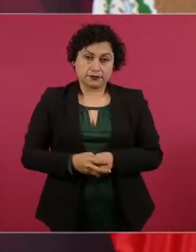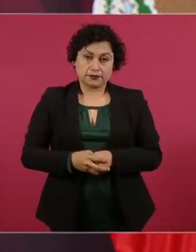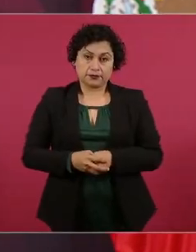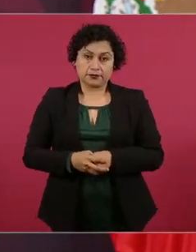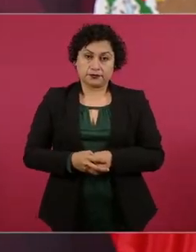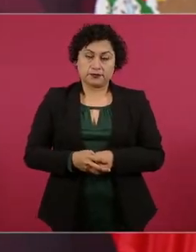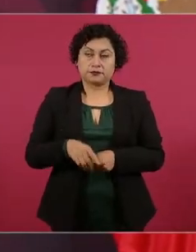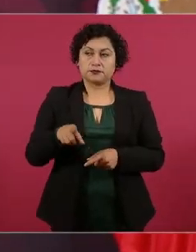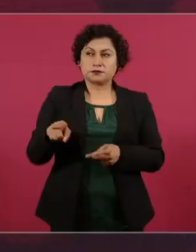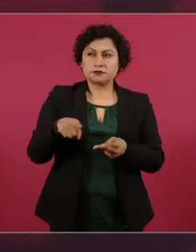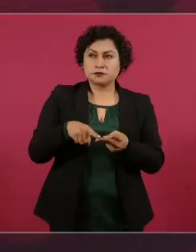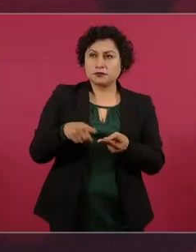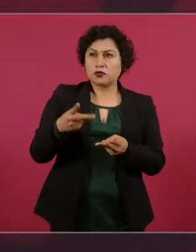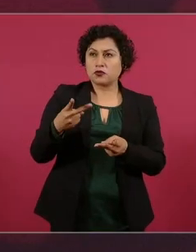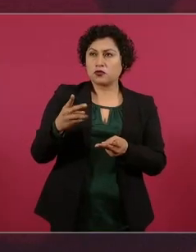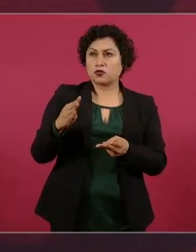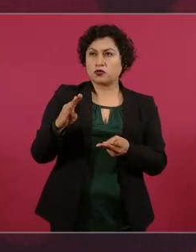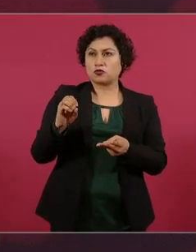Dos Bocas,